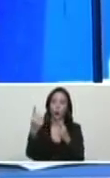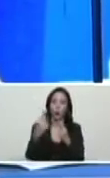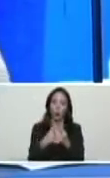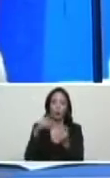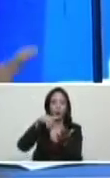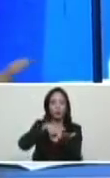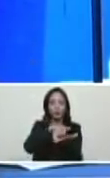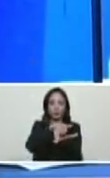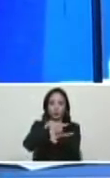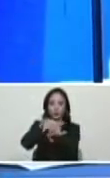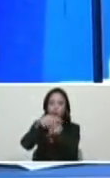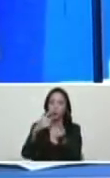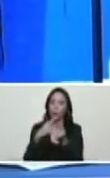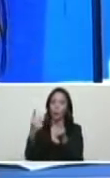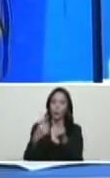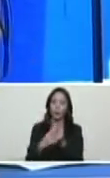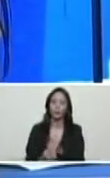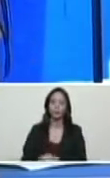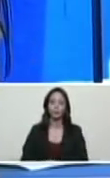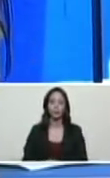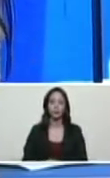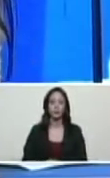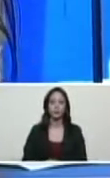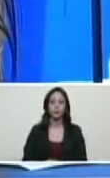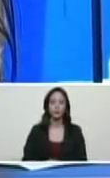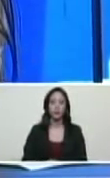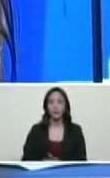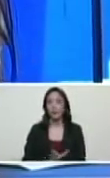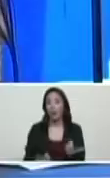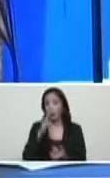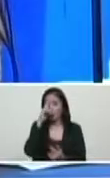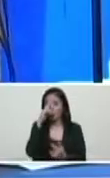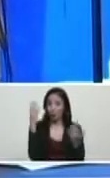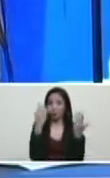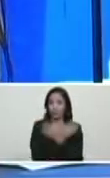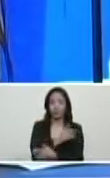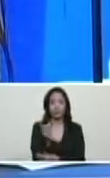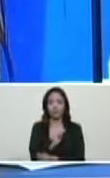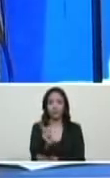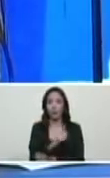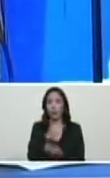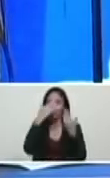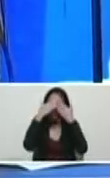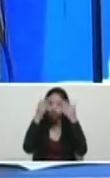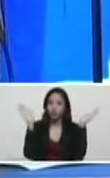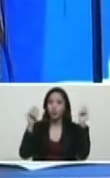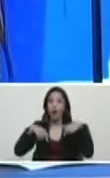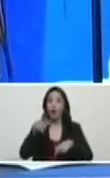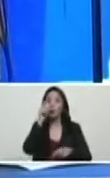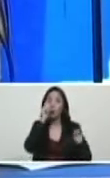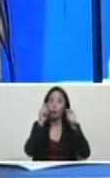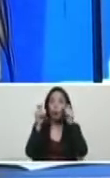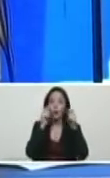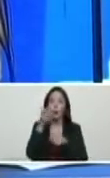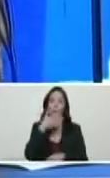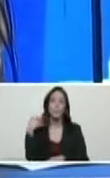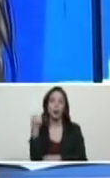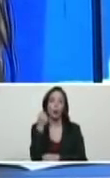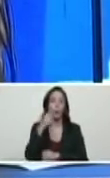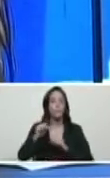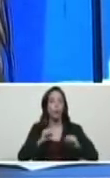receptivo y también emisivo en nuestro país. Sin ninguna duda, el turismo viene a ser uno de los